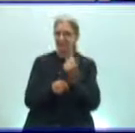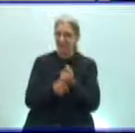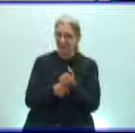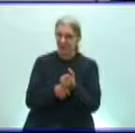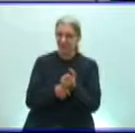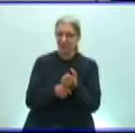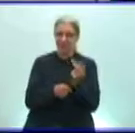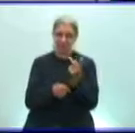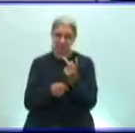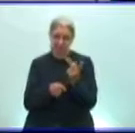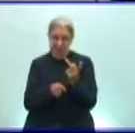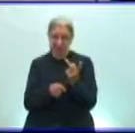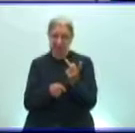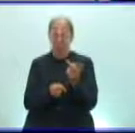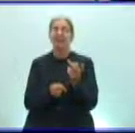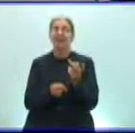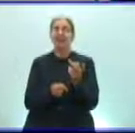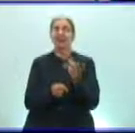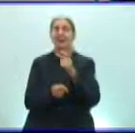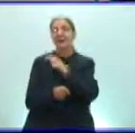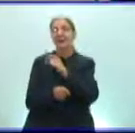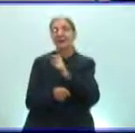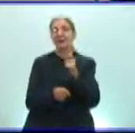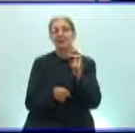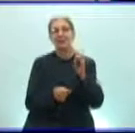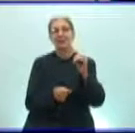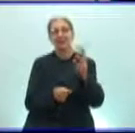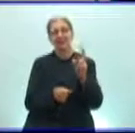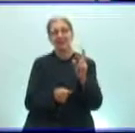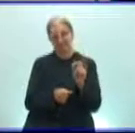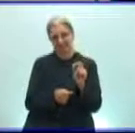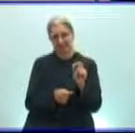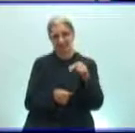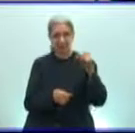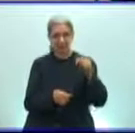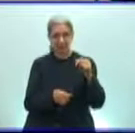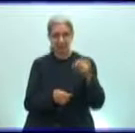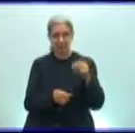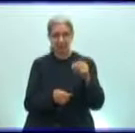eso fue que pusimos los dos, aunque nos vamos a referir al doctor